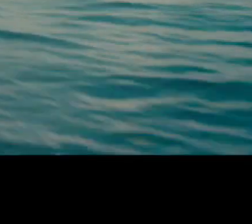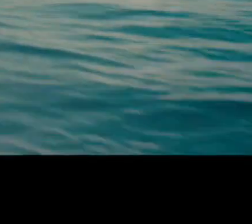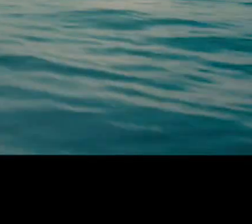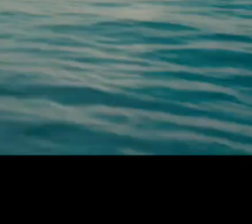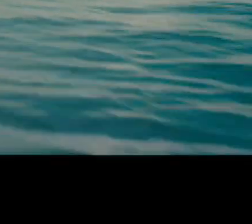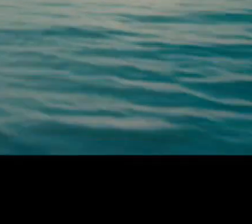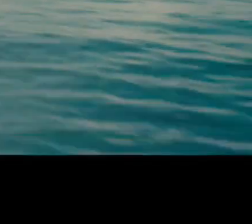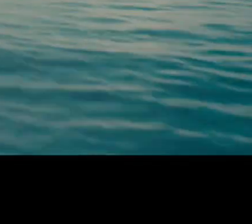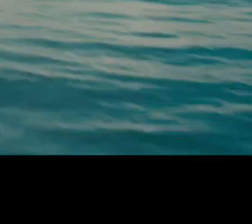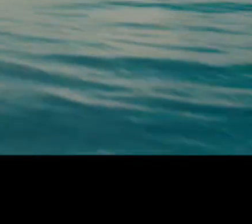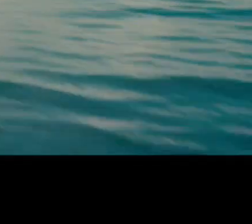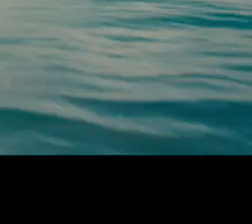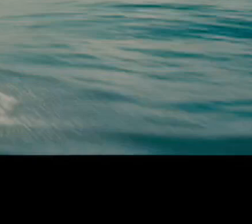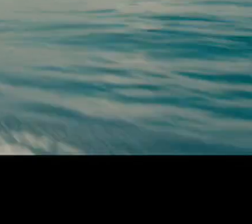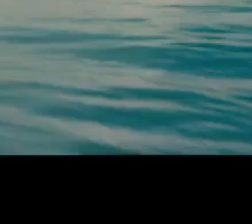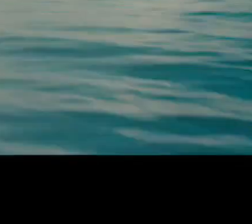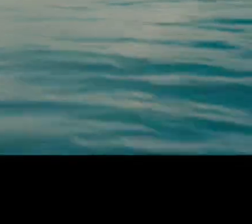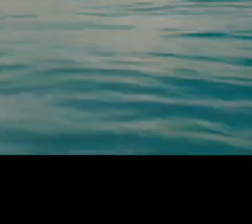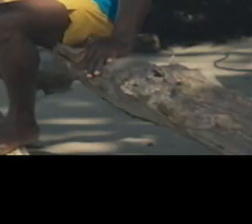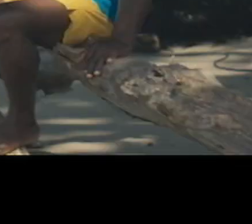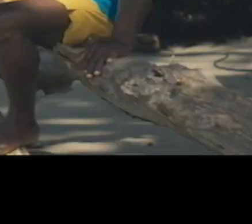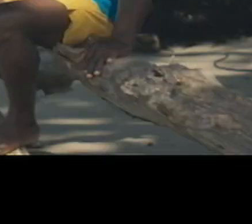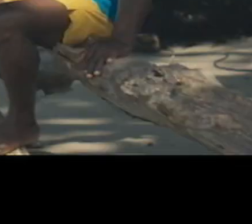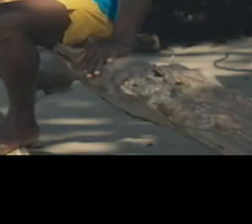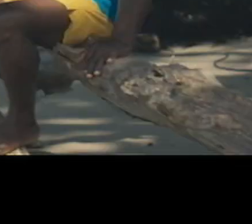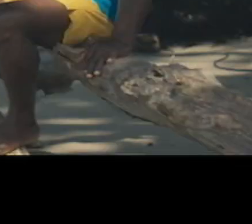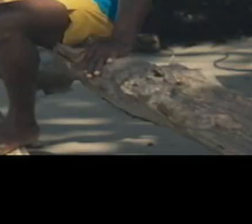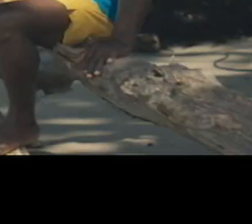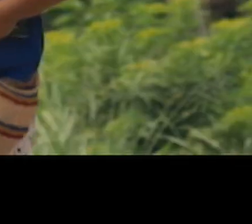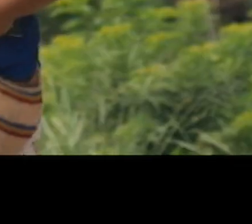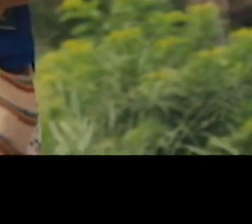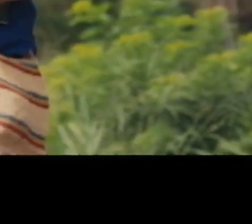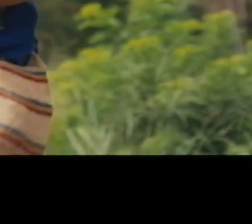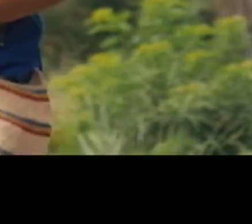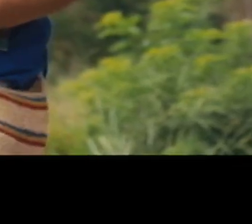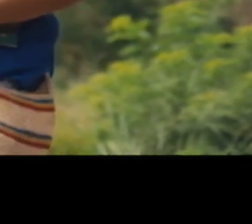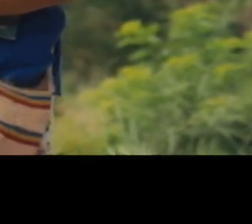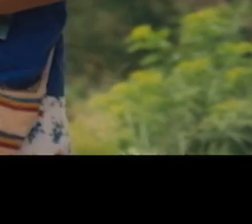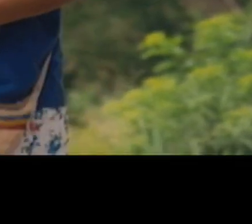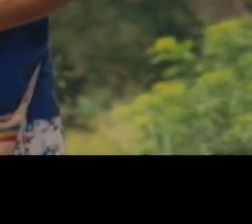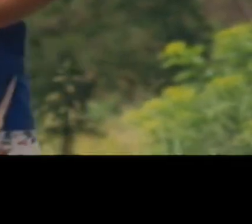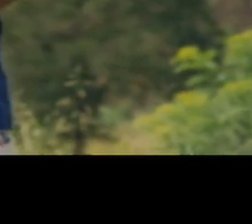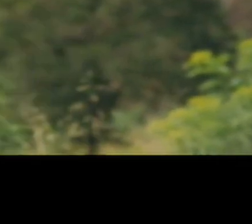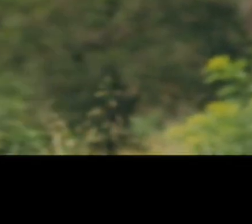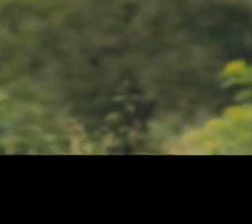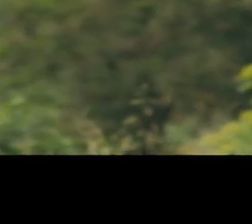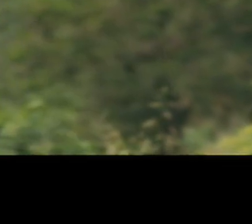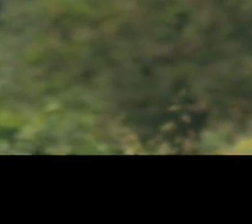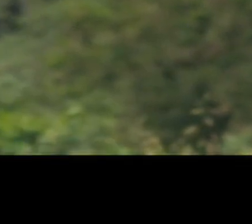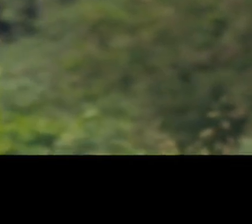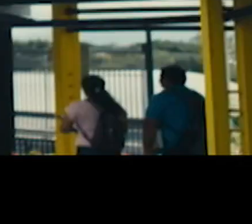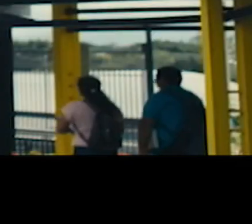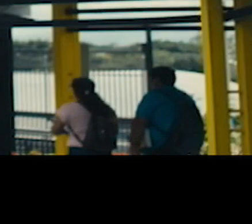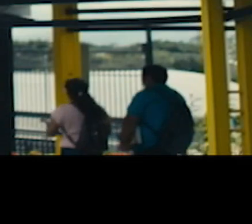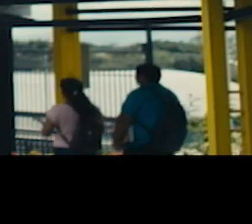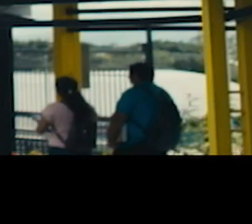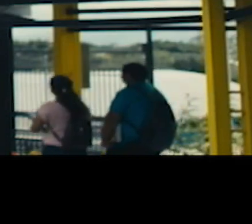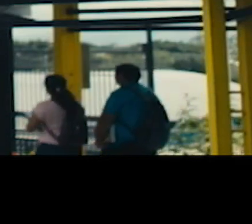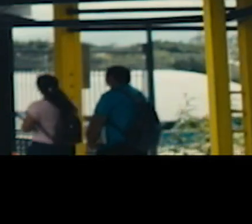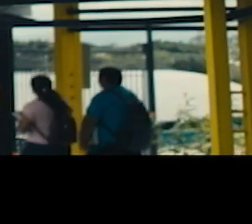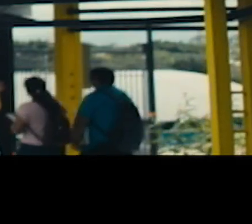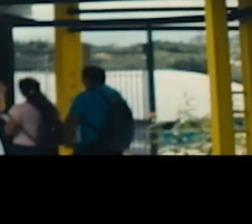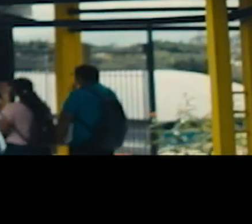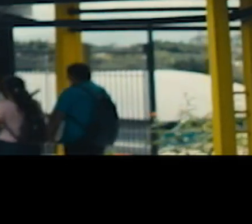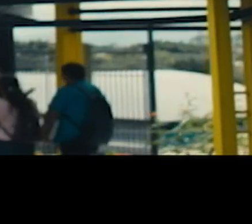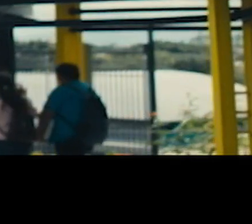UNED, la distancia es nuestra mayor fortaleza. Tenemos estudiantes en casi todos los distritos del